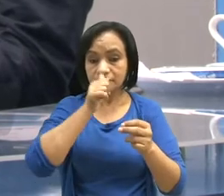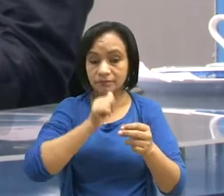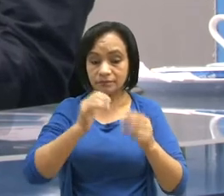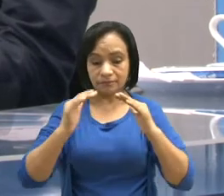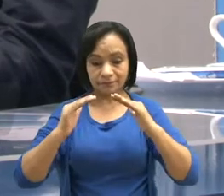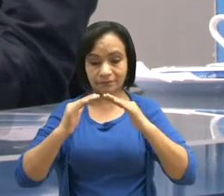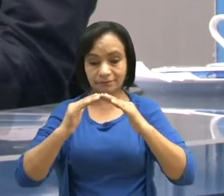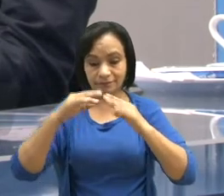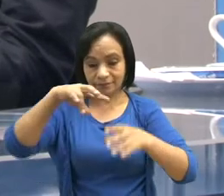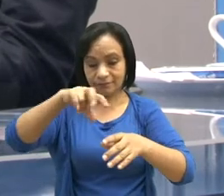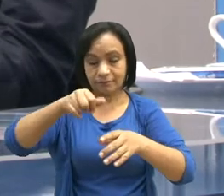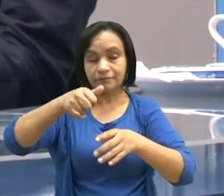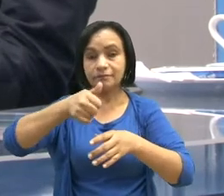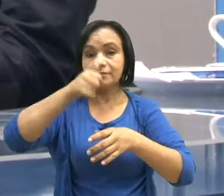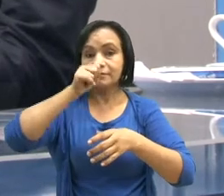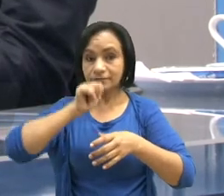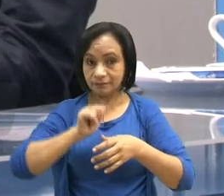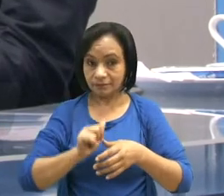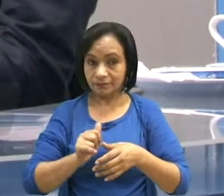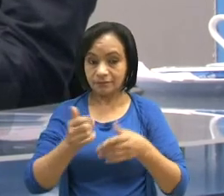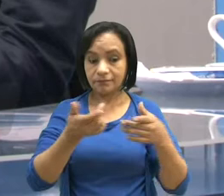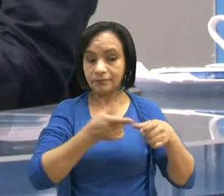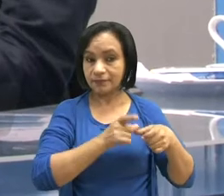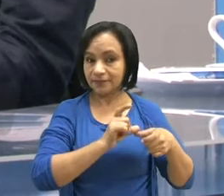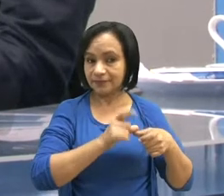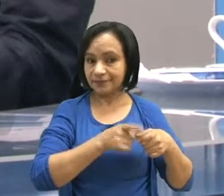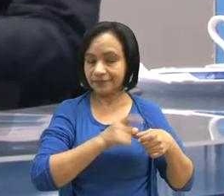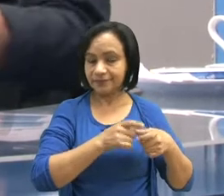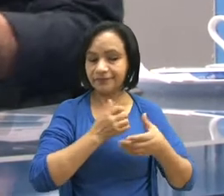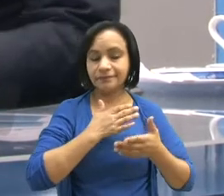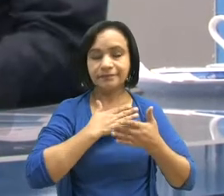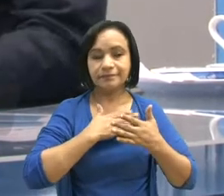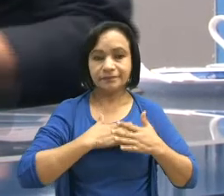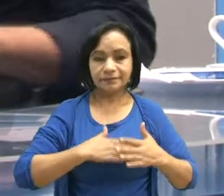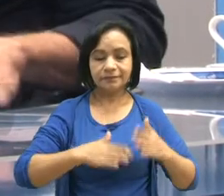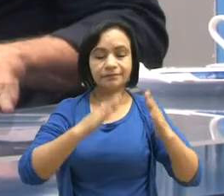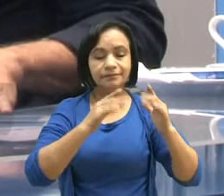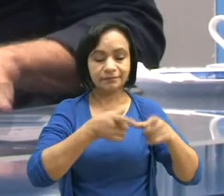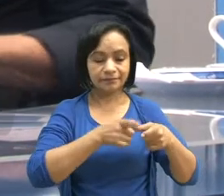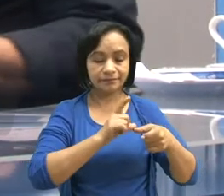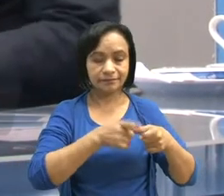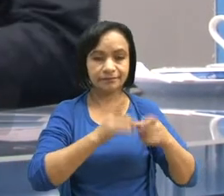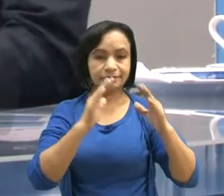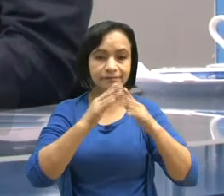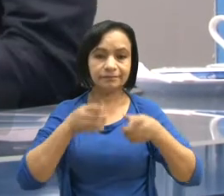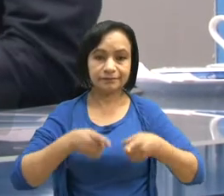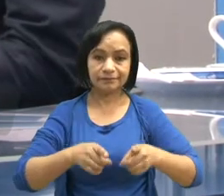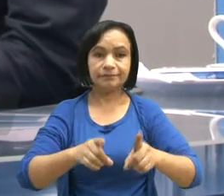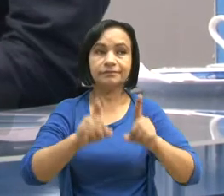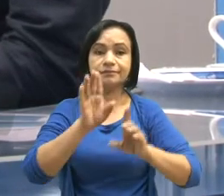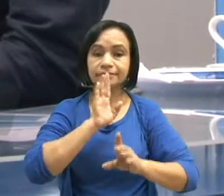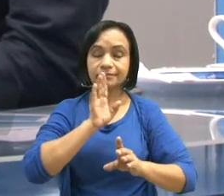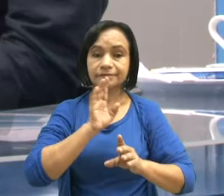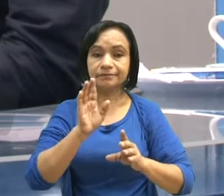casas o un sistema de alcantarillado sanitario que les permita realmente tener un saneamiento digno en sus casas. Estamos hablando